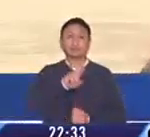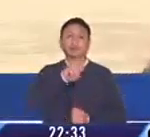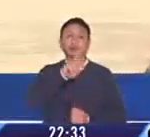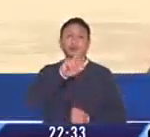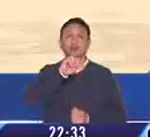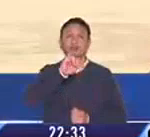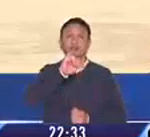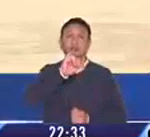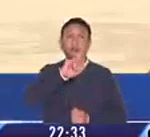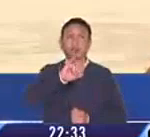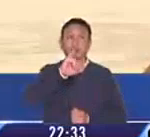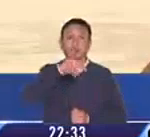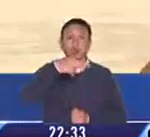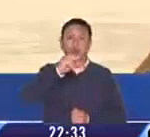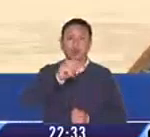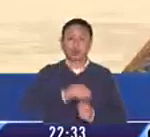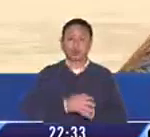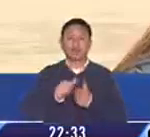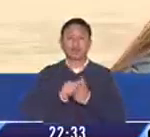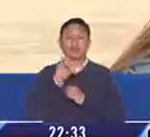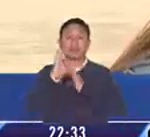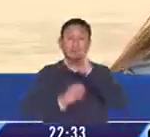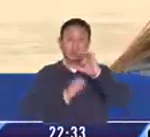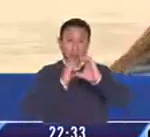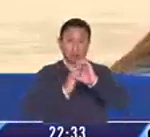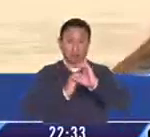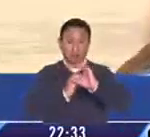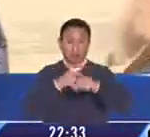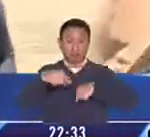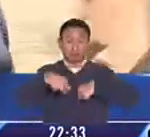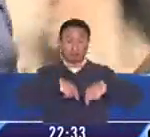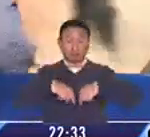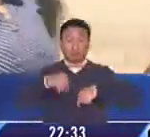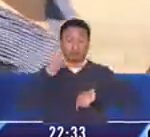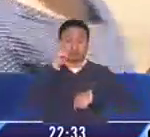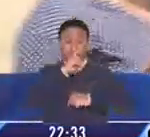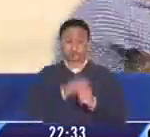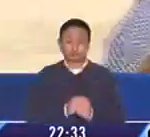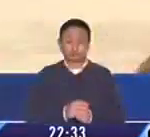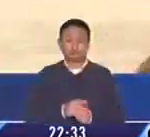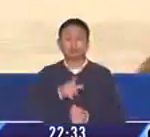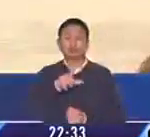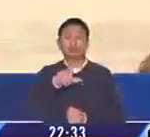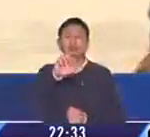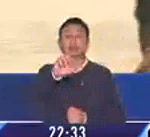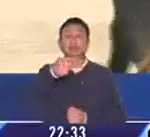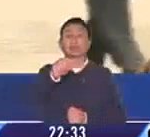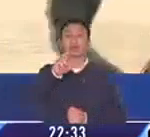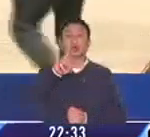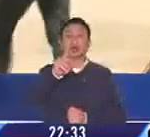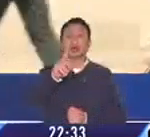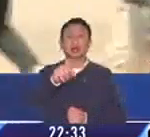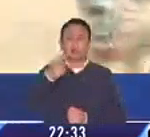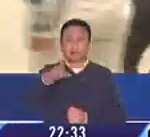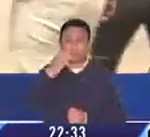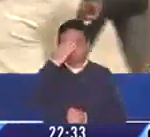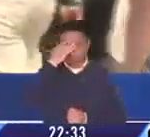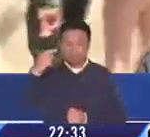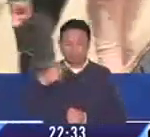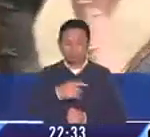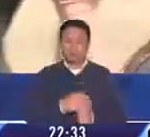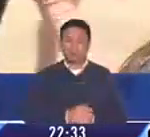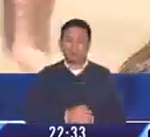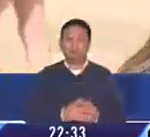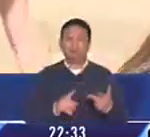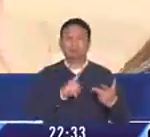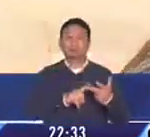deben conocer cerca del condado, lo crítica que es la movilidad ahí. Otra en la Legarda, que también ustedes deben estar familiarizados con ella. Y